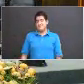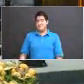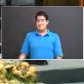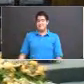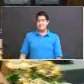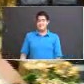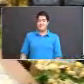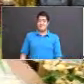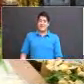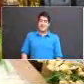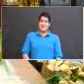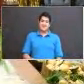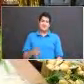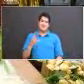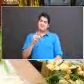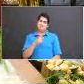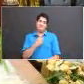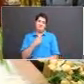¿Ah? ¿Hubieran salido solitas?